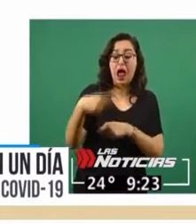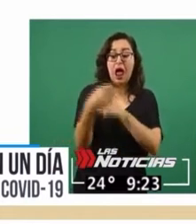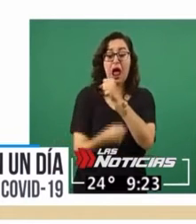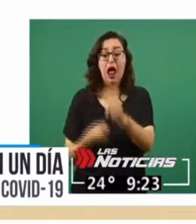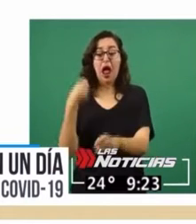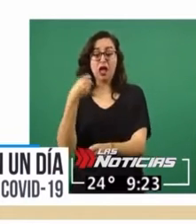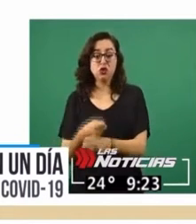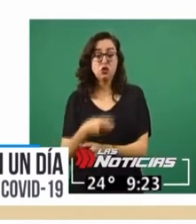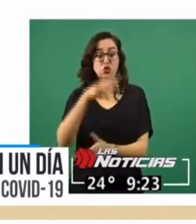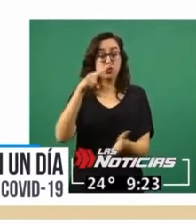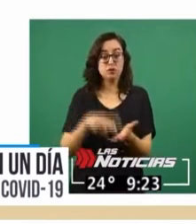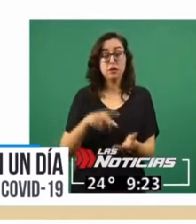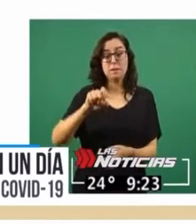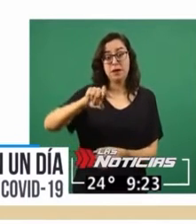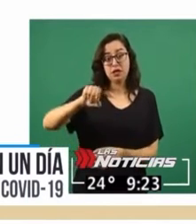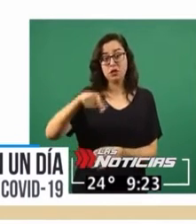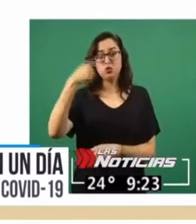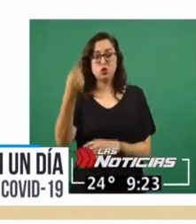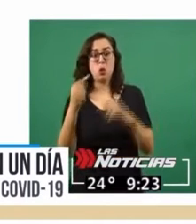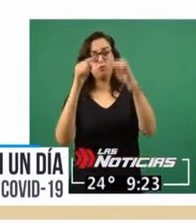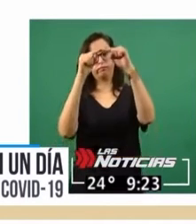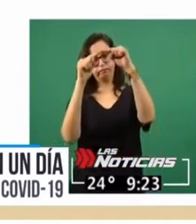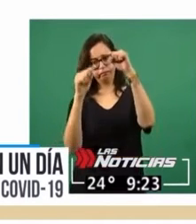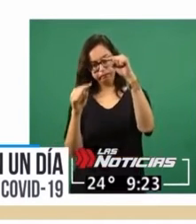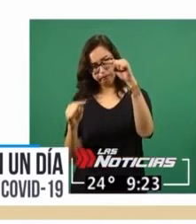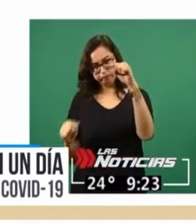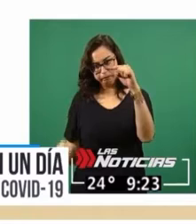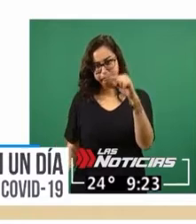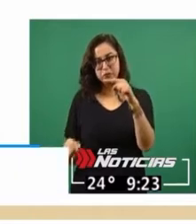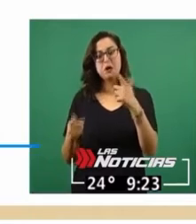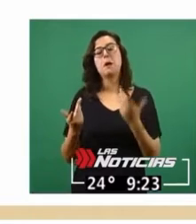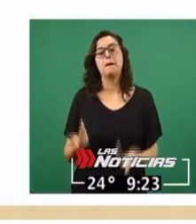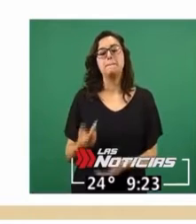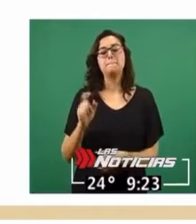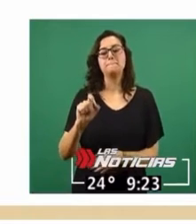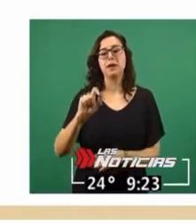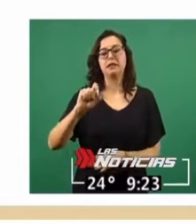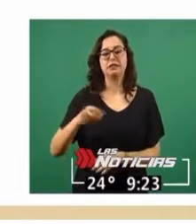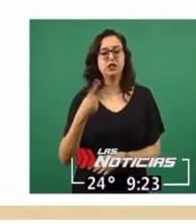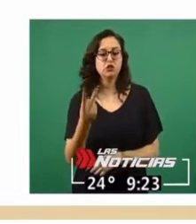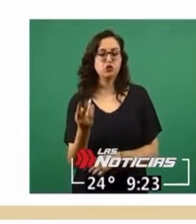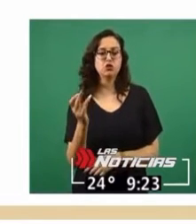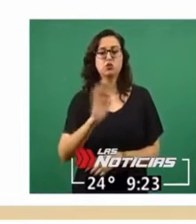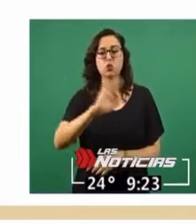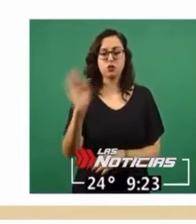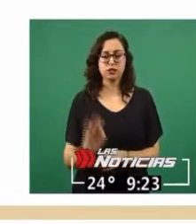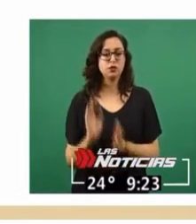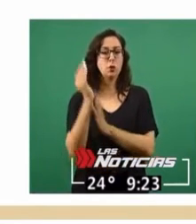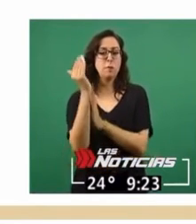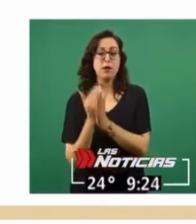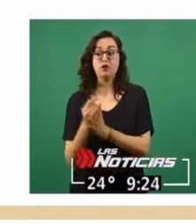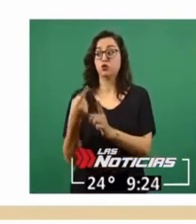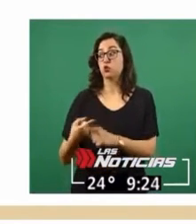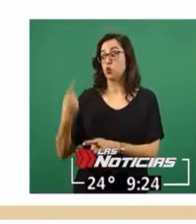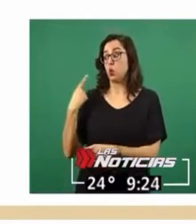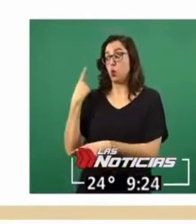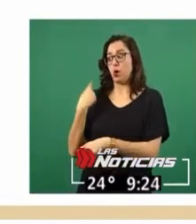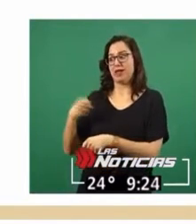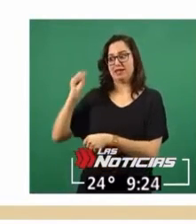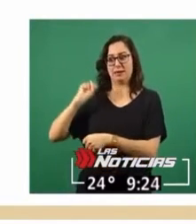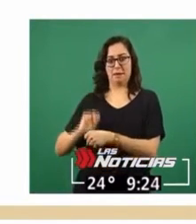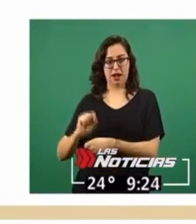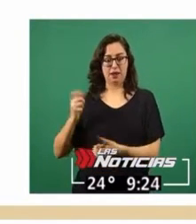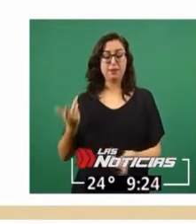de manera que llegamos a 2 millones 76 mil 882 casos confirmados que lógicamente la realidad es que son muchos más